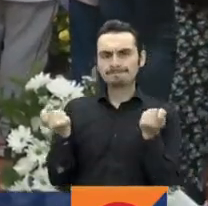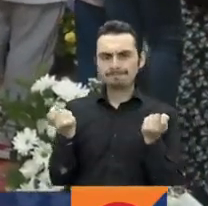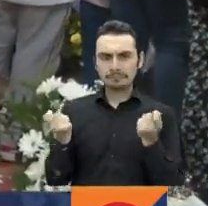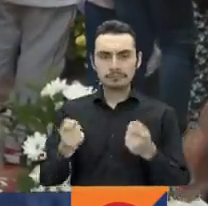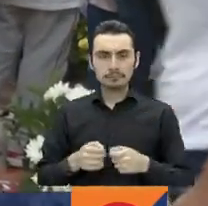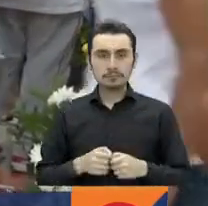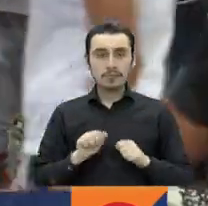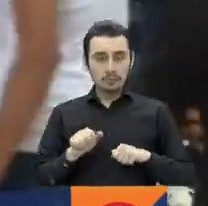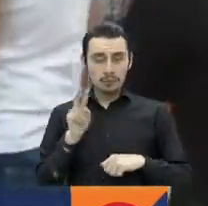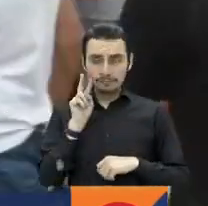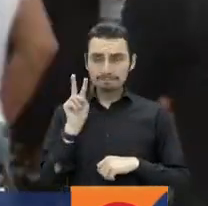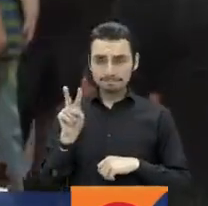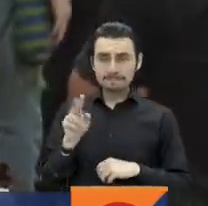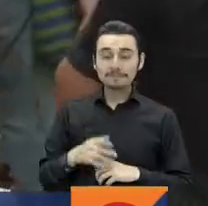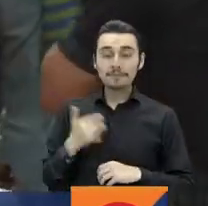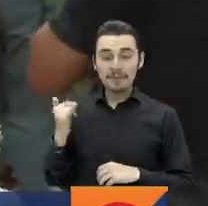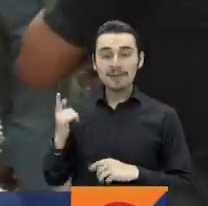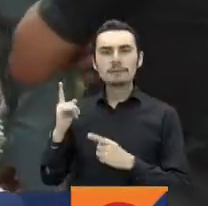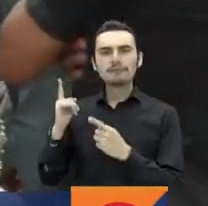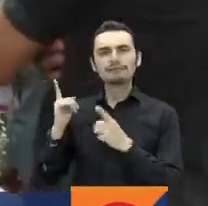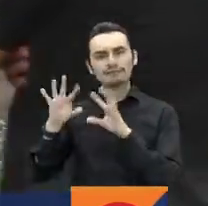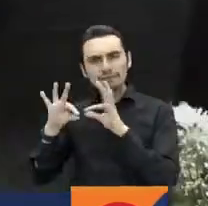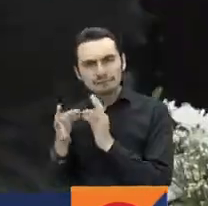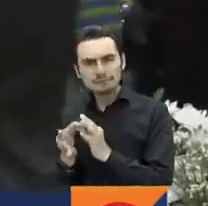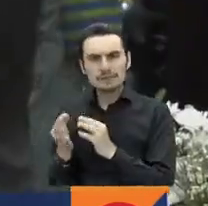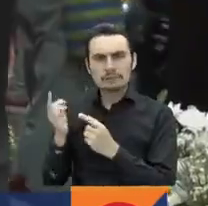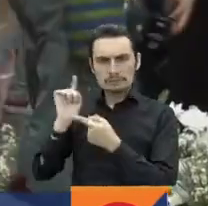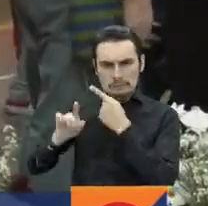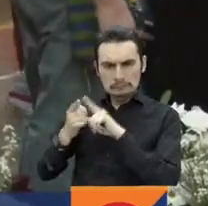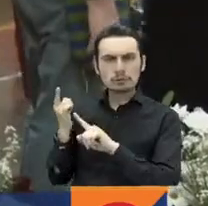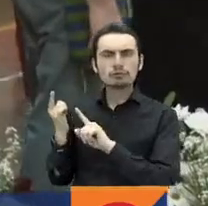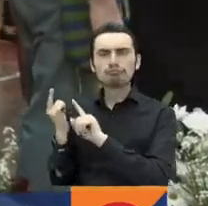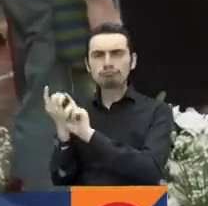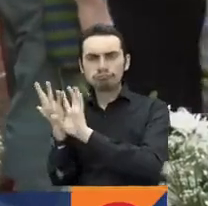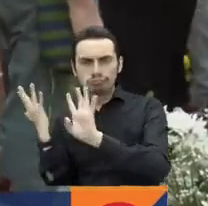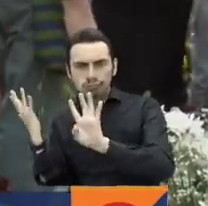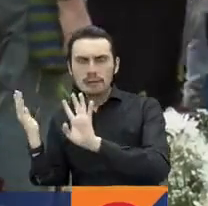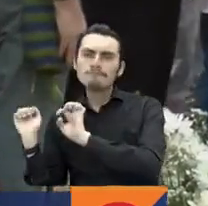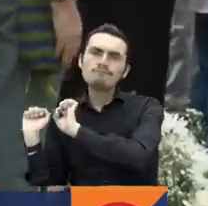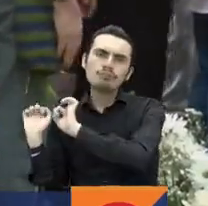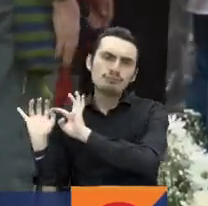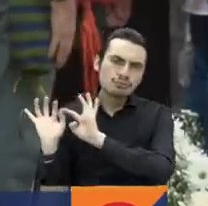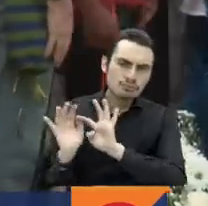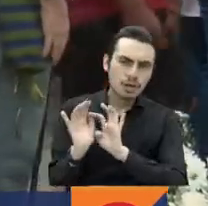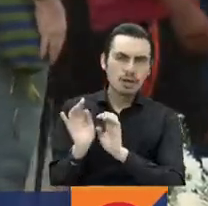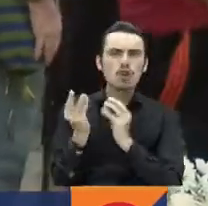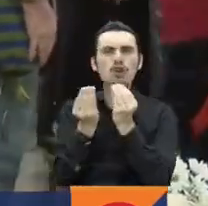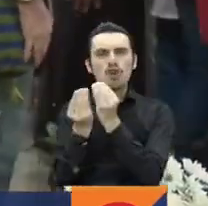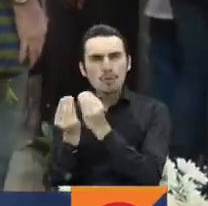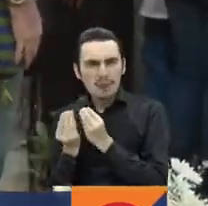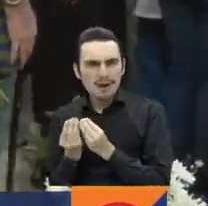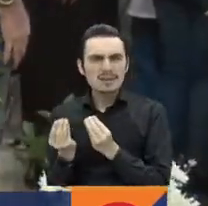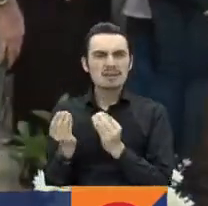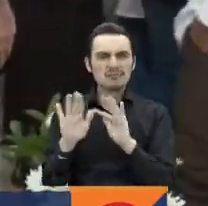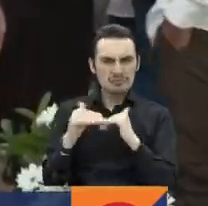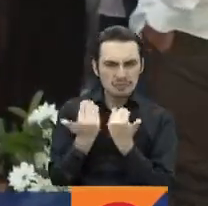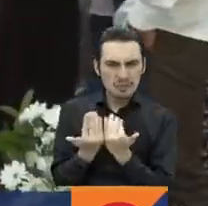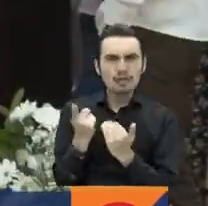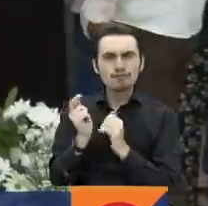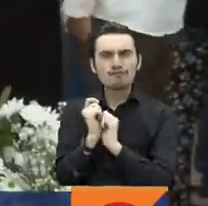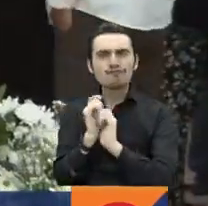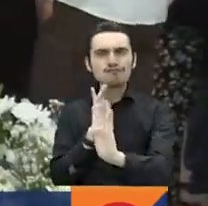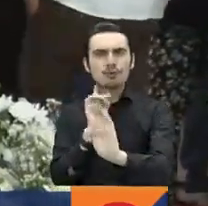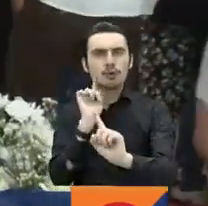podemos ver, los familiares se están acercando también amigos, compañeros de estudio, están haciendo fila para